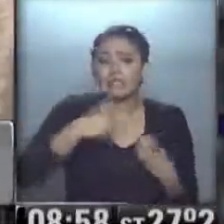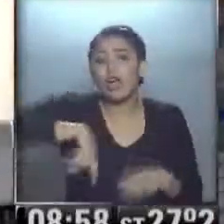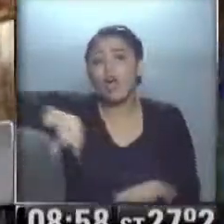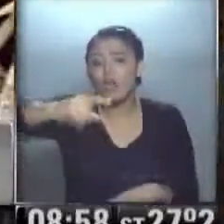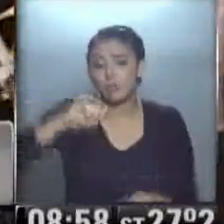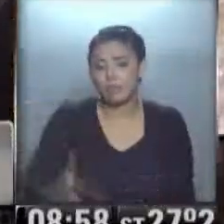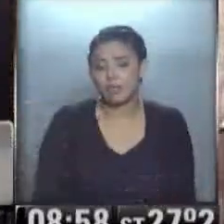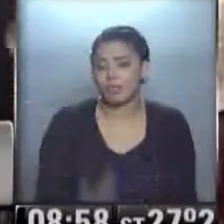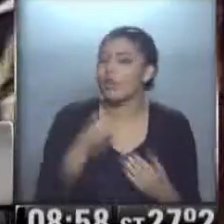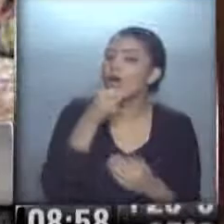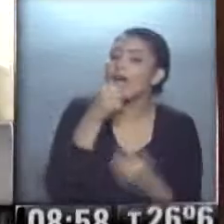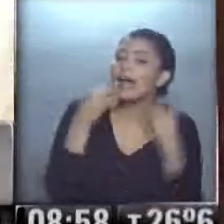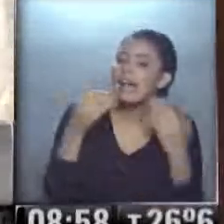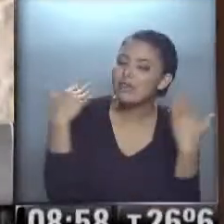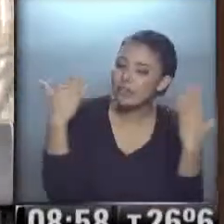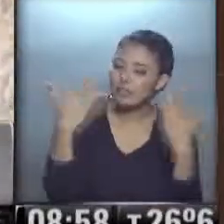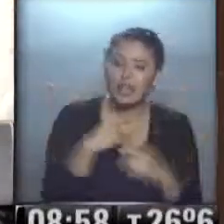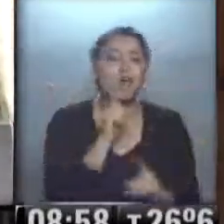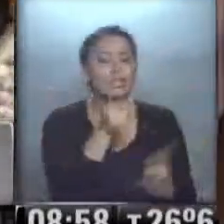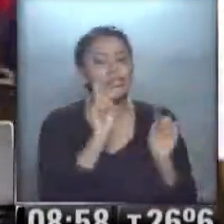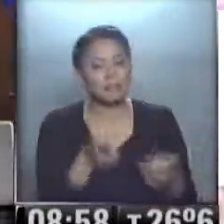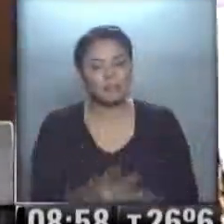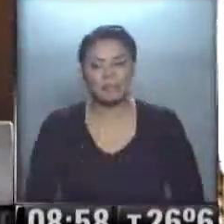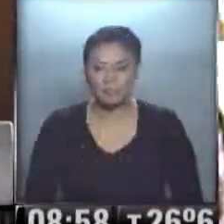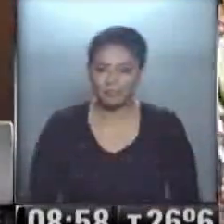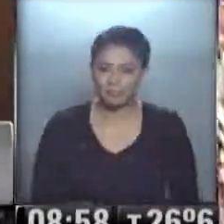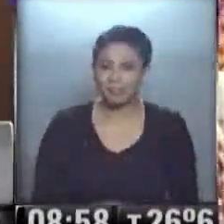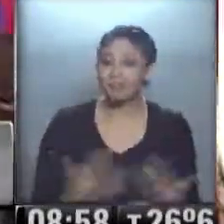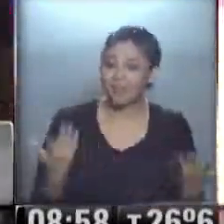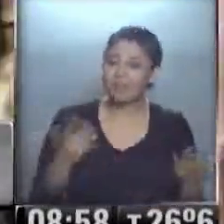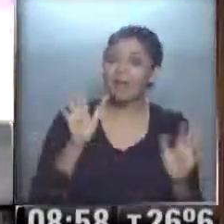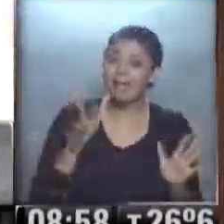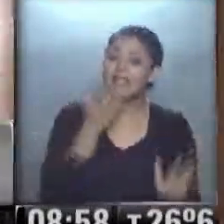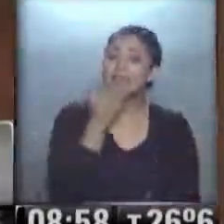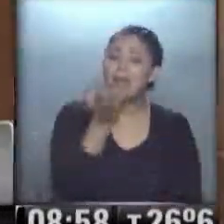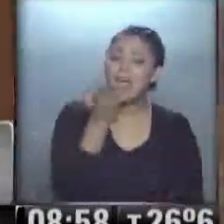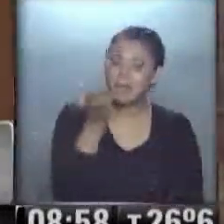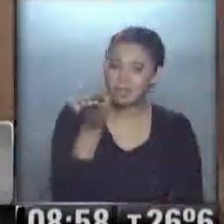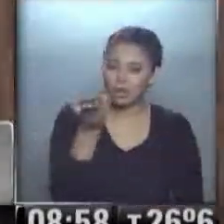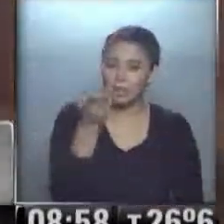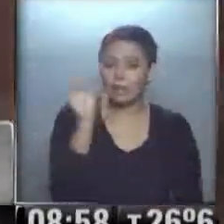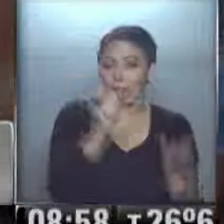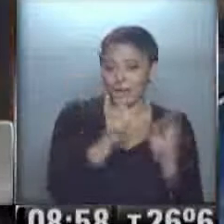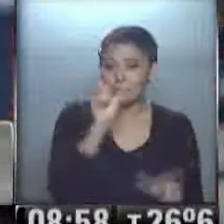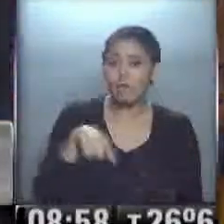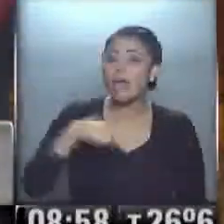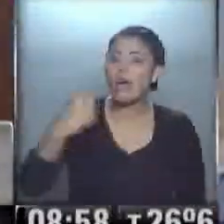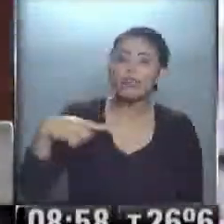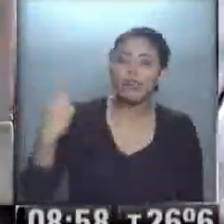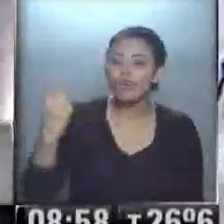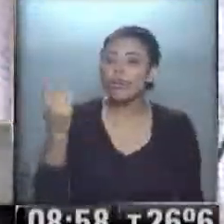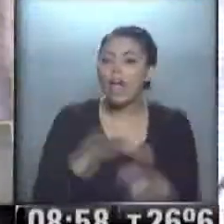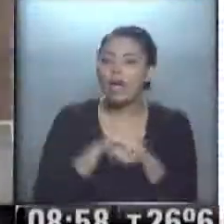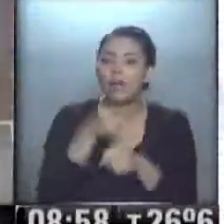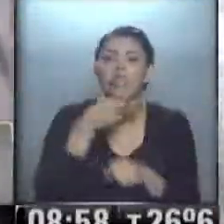esta naturaleza la razón muchas felicidades igualmente para el tema bueno el reclamo el reclamo de la gente a ver otro otro